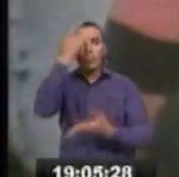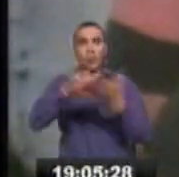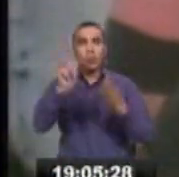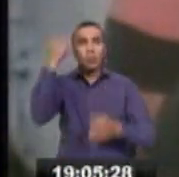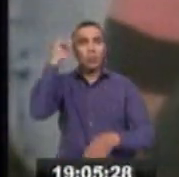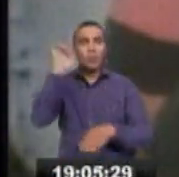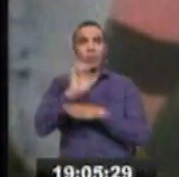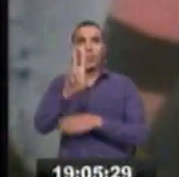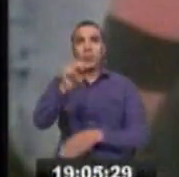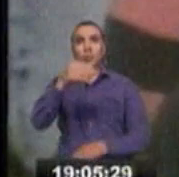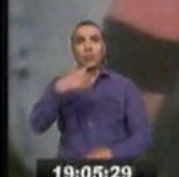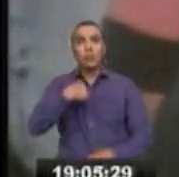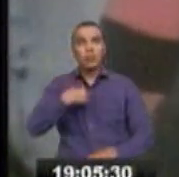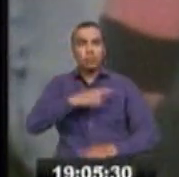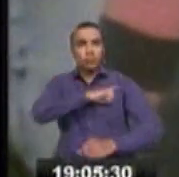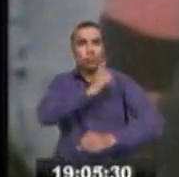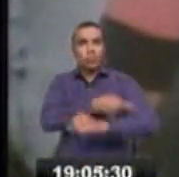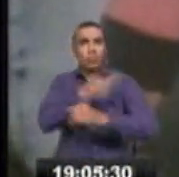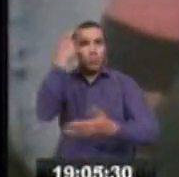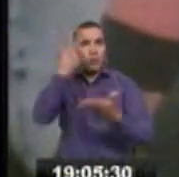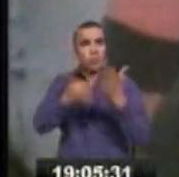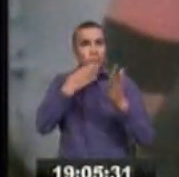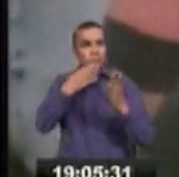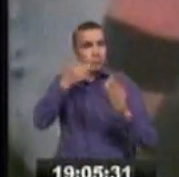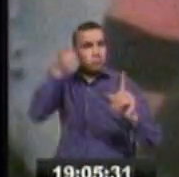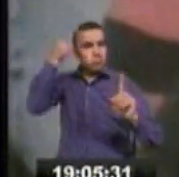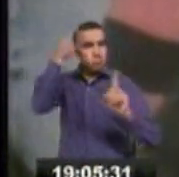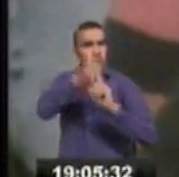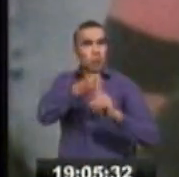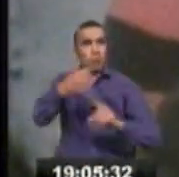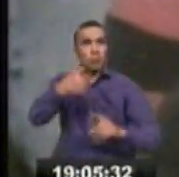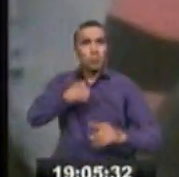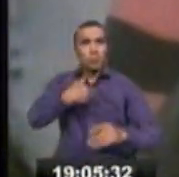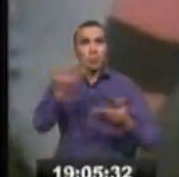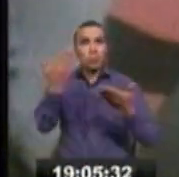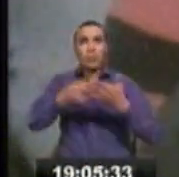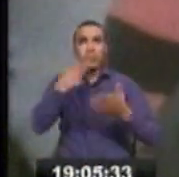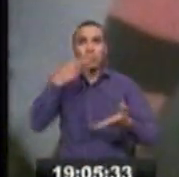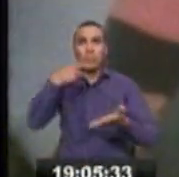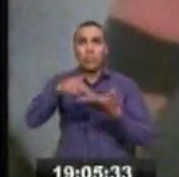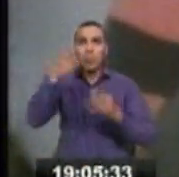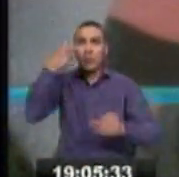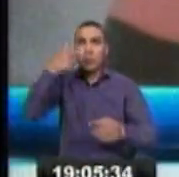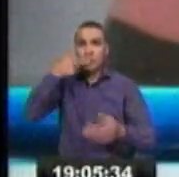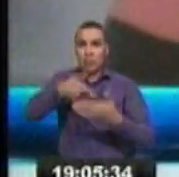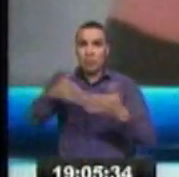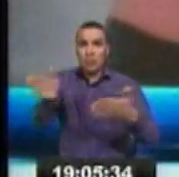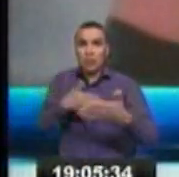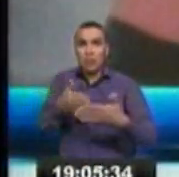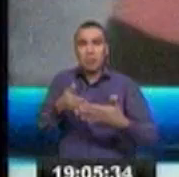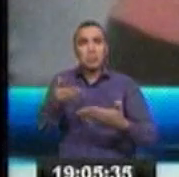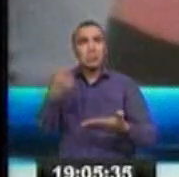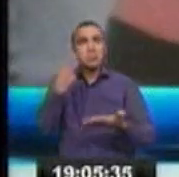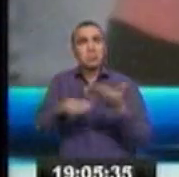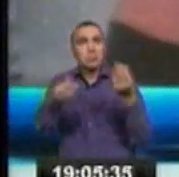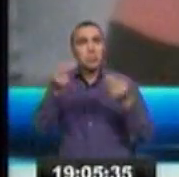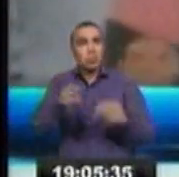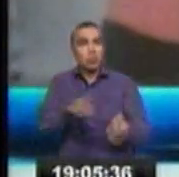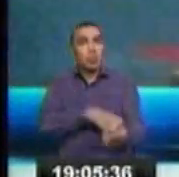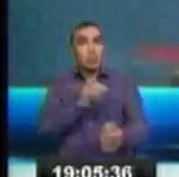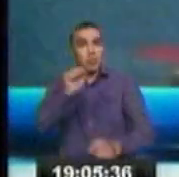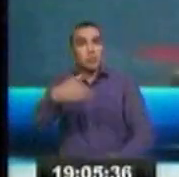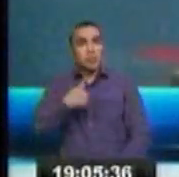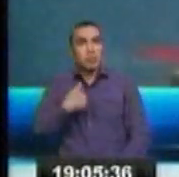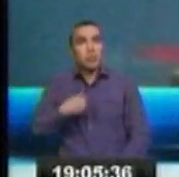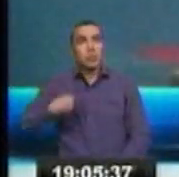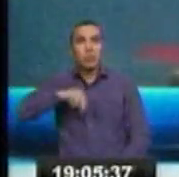ecuatoriano no tiene una posición fuerte para encarar el hecho de que se tienen que quitar los subsidios al gas y usar las otras fuentes de energía que sí tenemos?